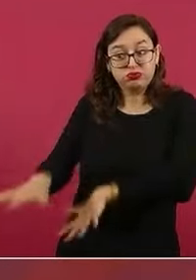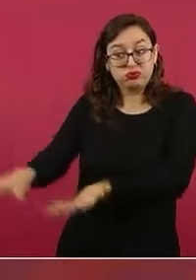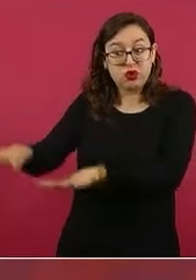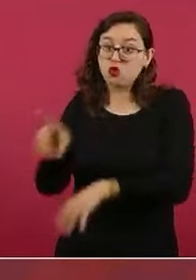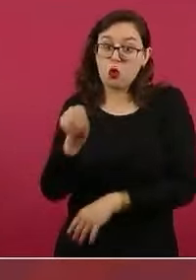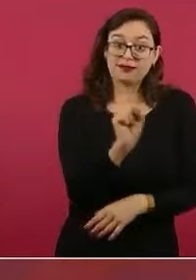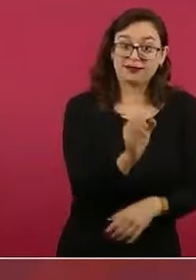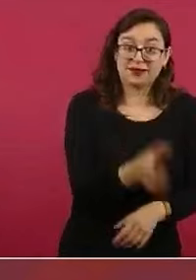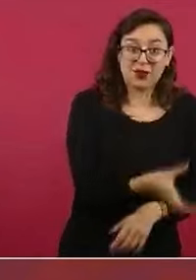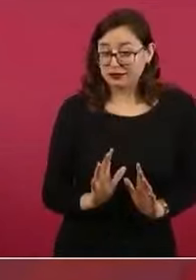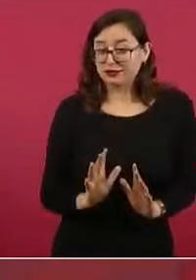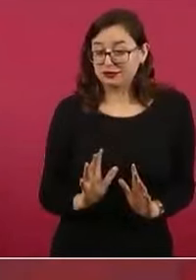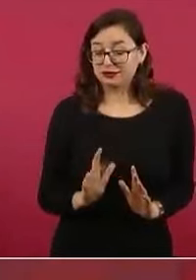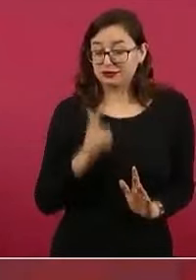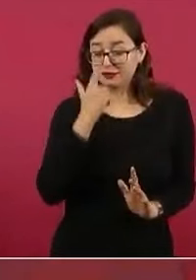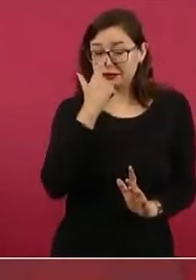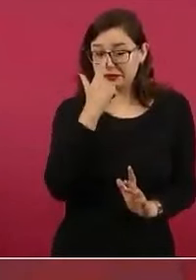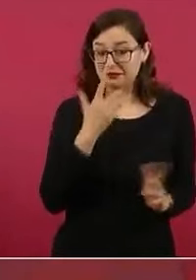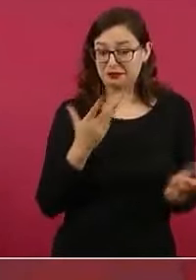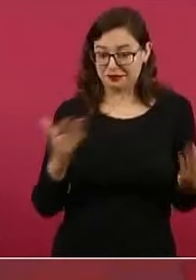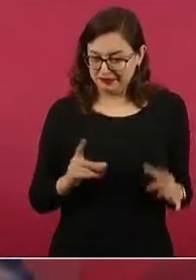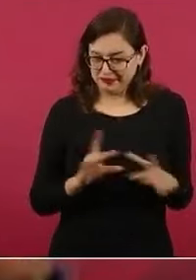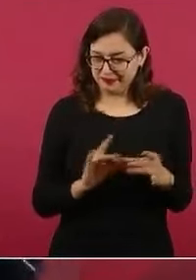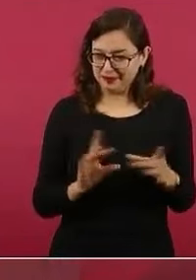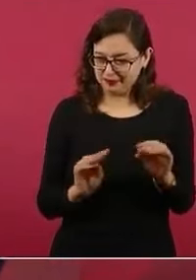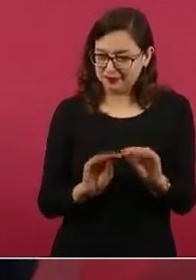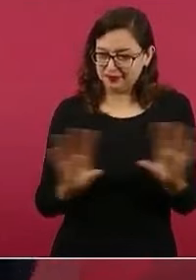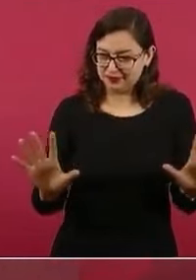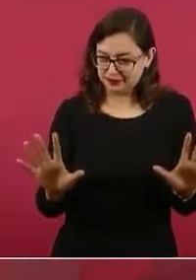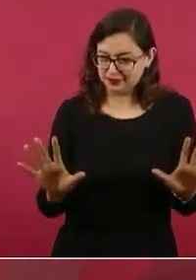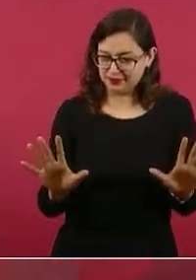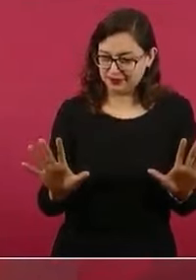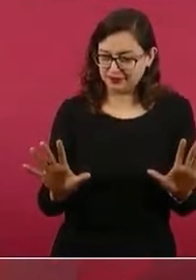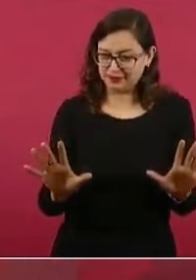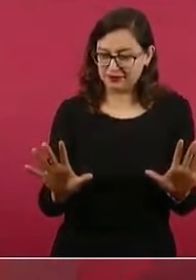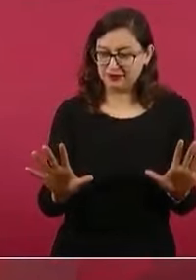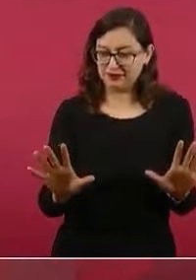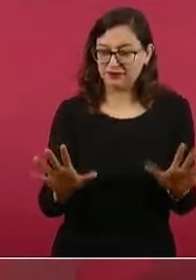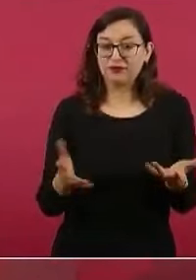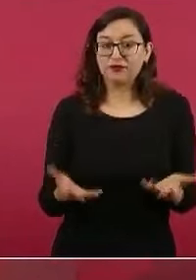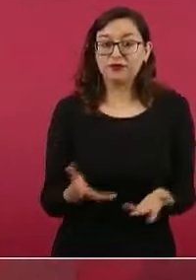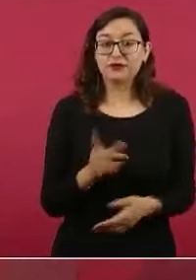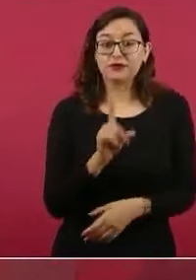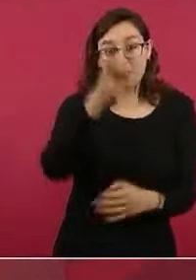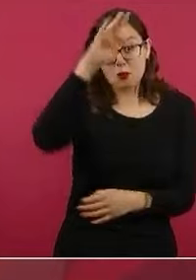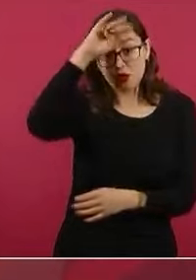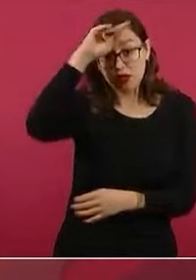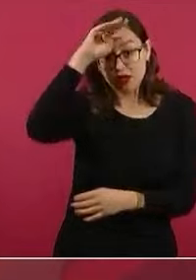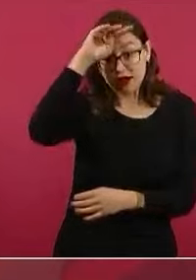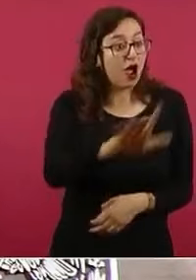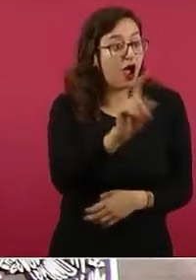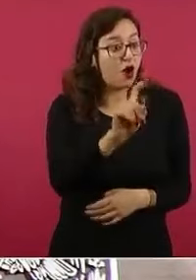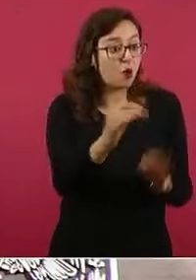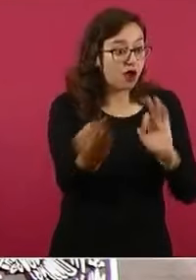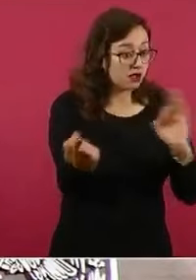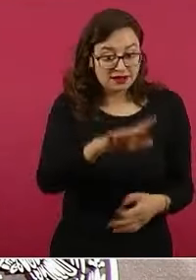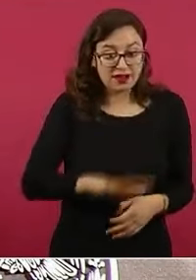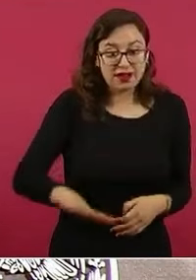lo más eficaz, práctico, es utilizar el agua más cercana a la población,